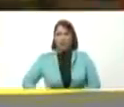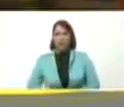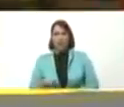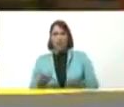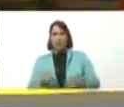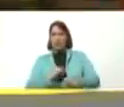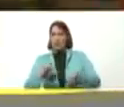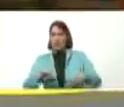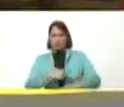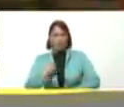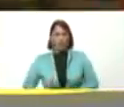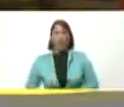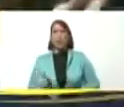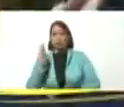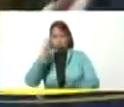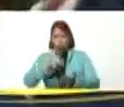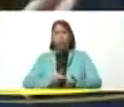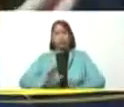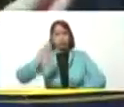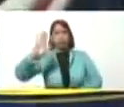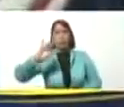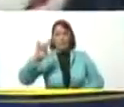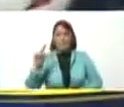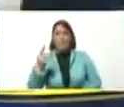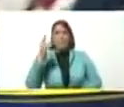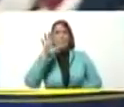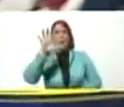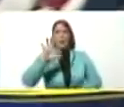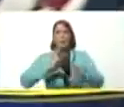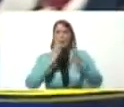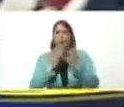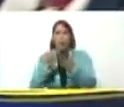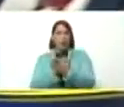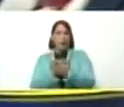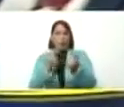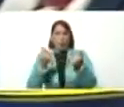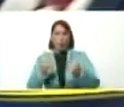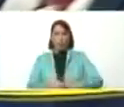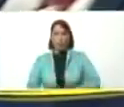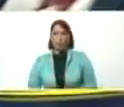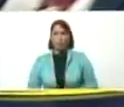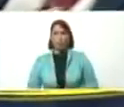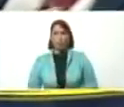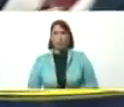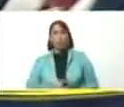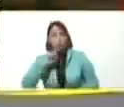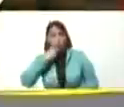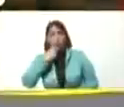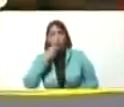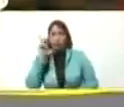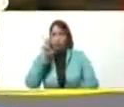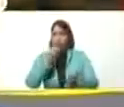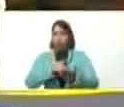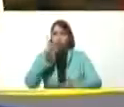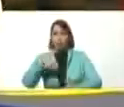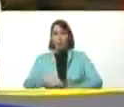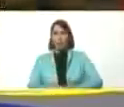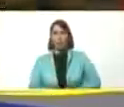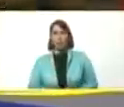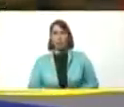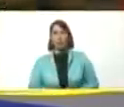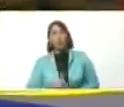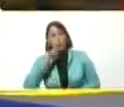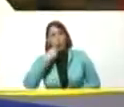¡Pum! China presente, primera potencia del mundo en lo económico. ¿Cómo está Rusia? ¡Pum! China,